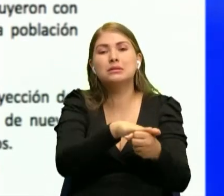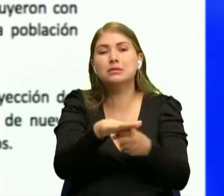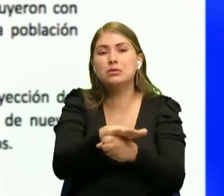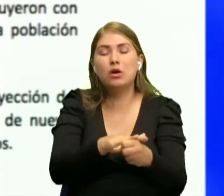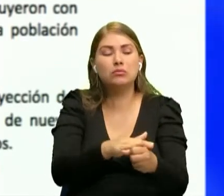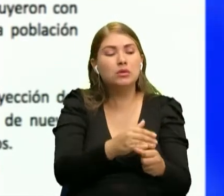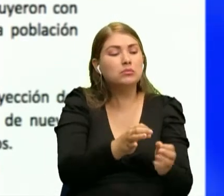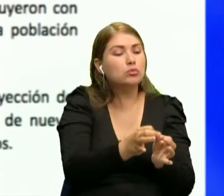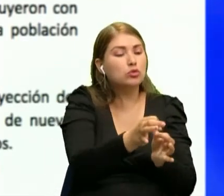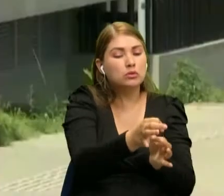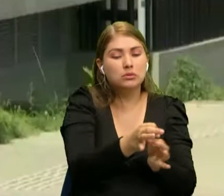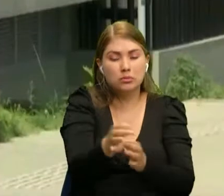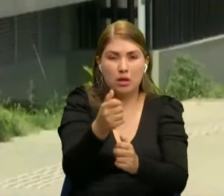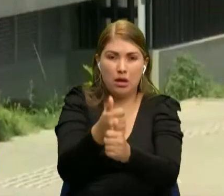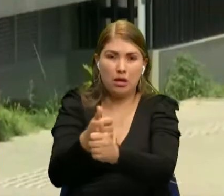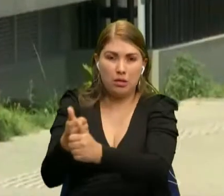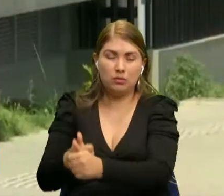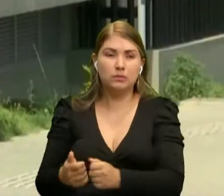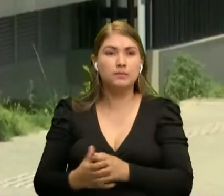cada municipio.